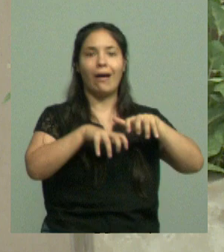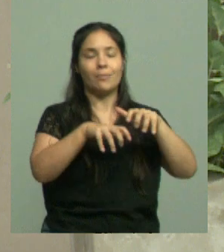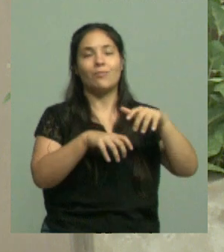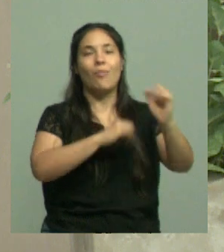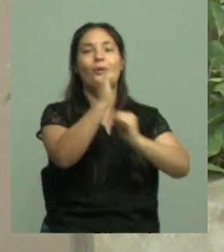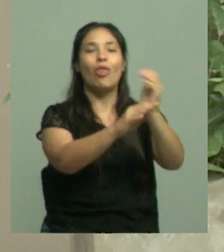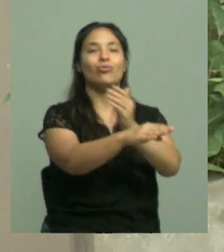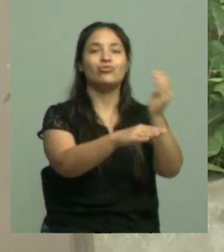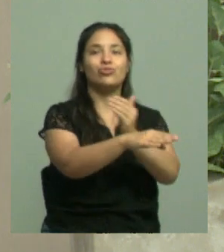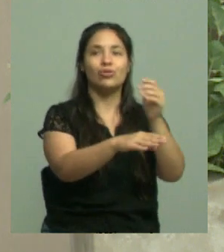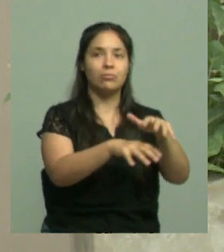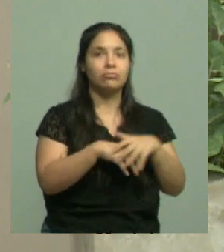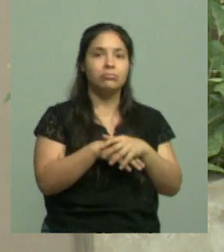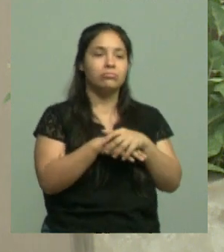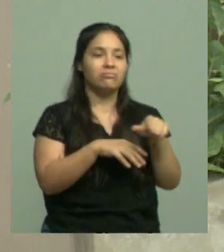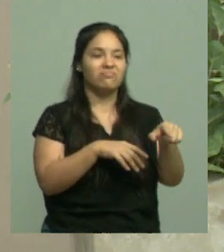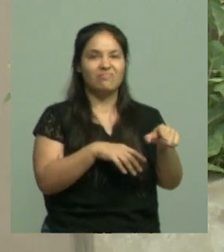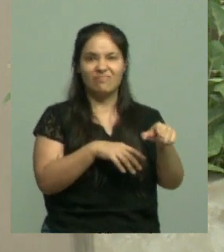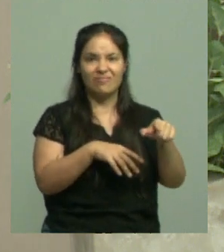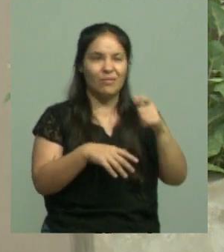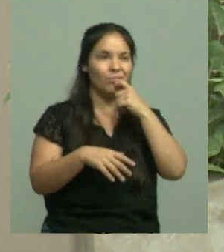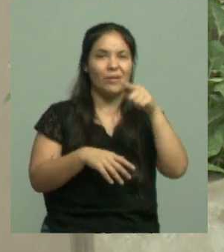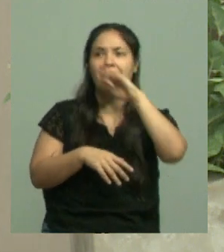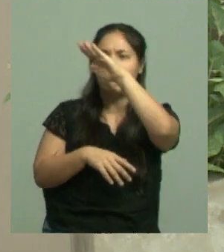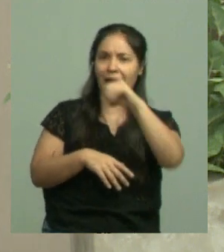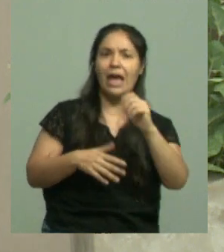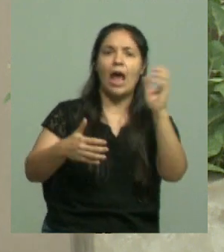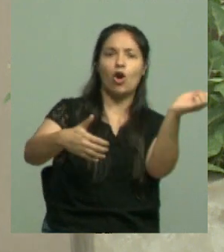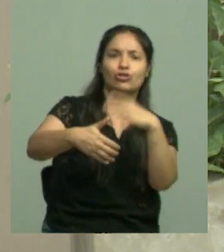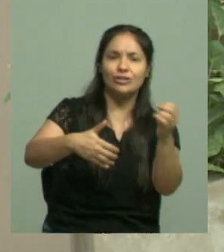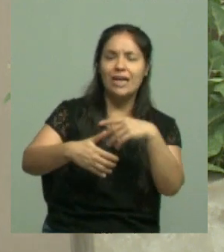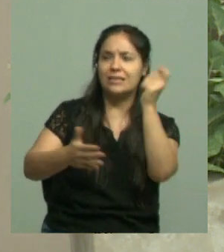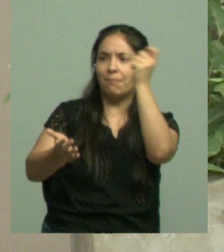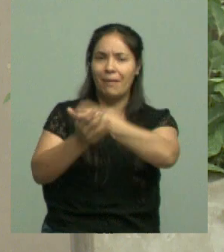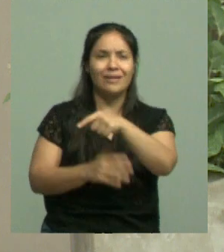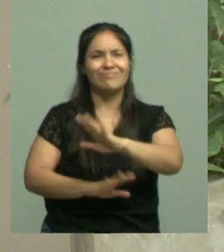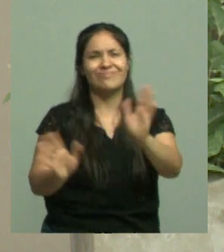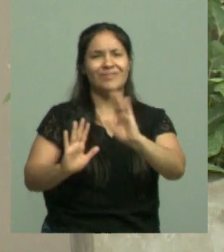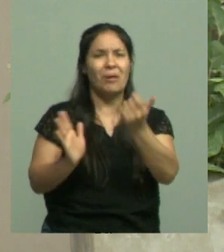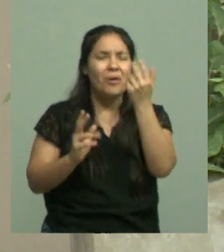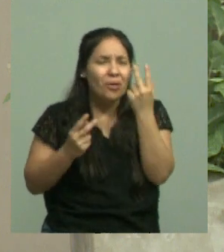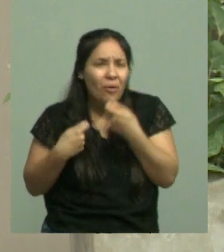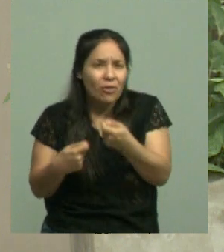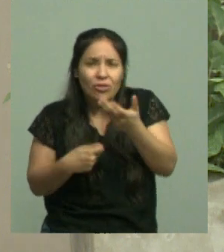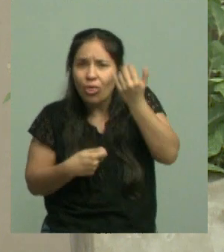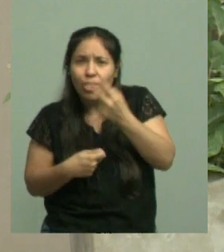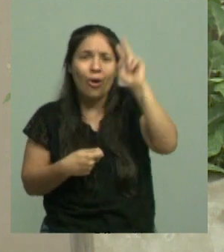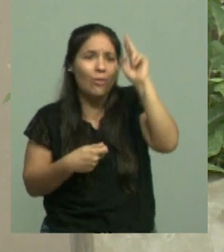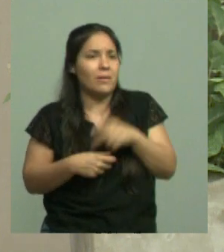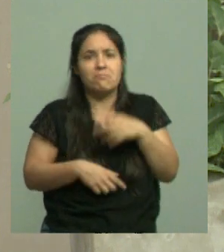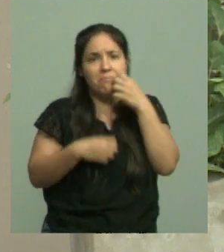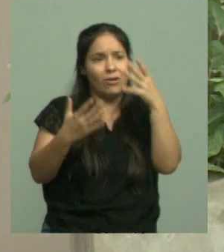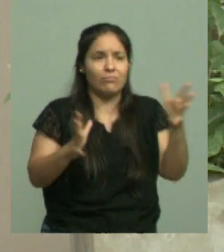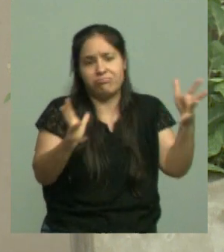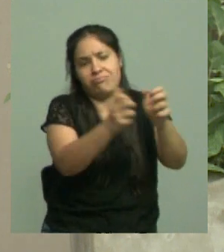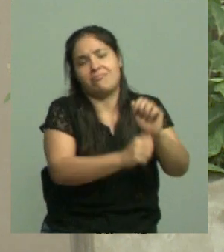porque le conviene más ararla que pagarle a gente que vaya a cosechar, porque eso obviamente tiene un No tiene costo que ellos por precio. ahí no pueden afrontar por el precio de cómo